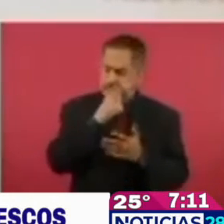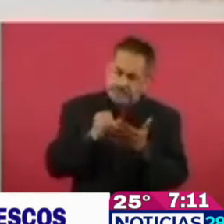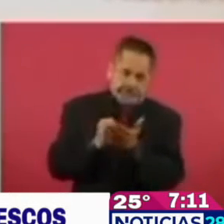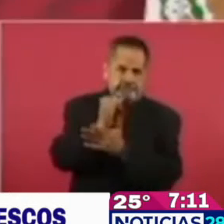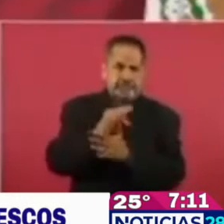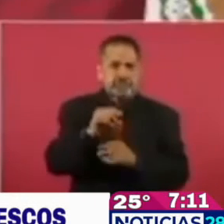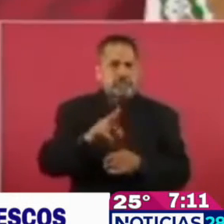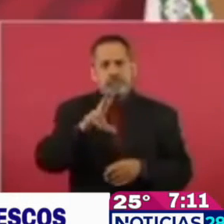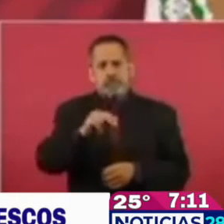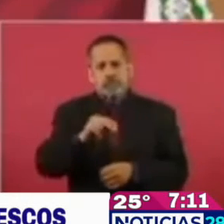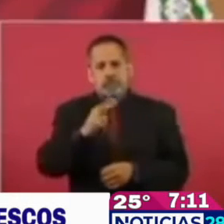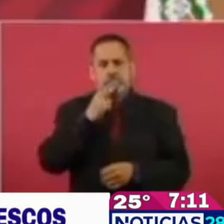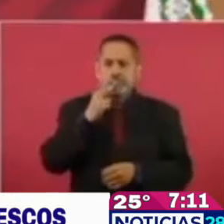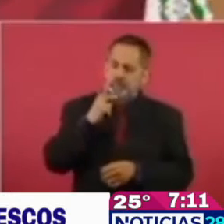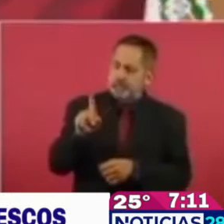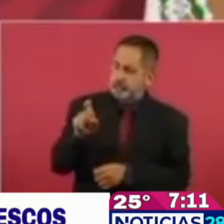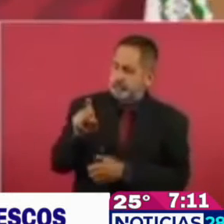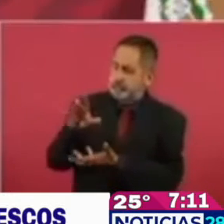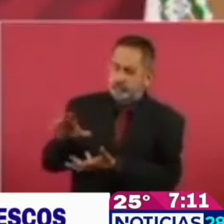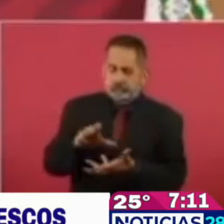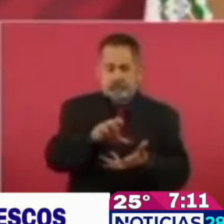no consumir agua para